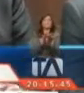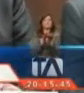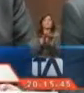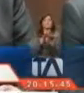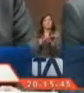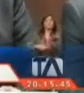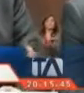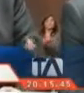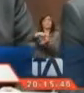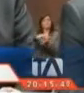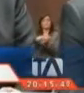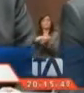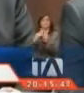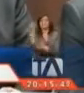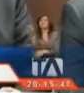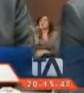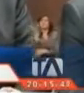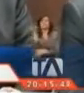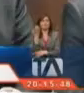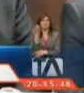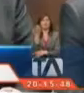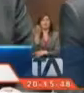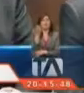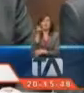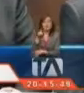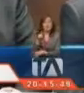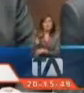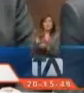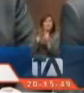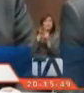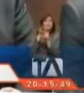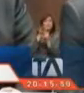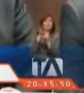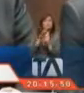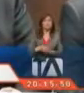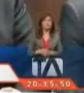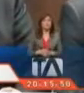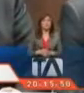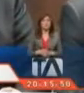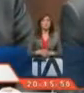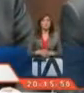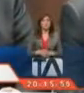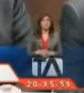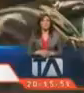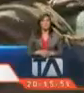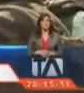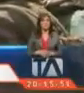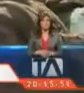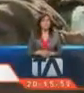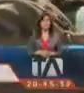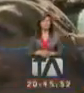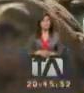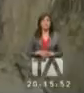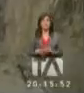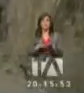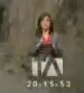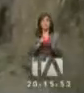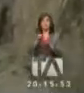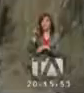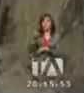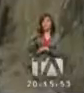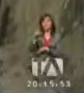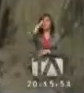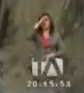modular este estado de excepción de acuerdo a las necesidades particulares en el cantón Zaruma. Es decir, Zaruma se